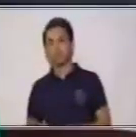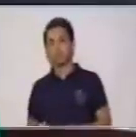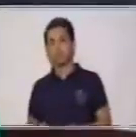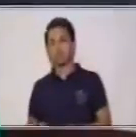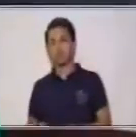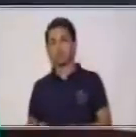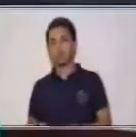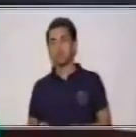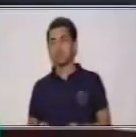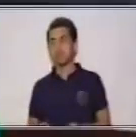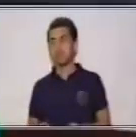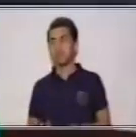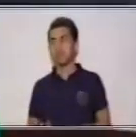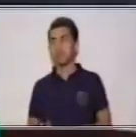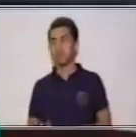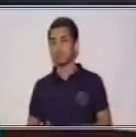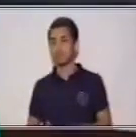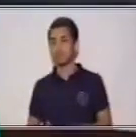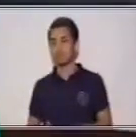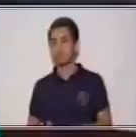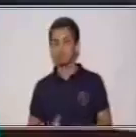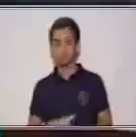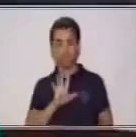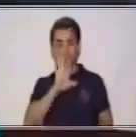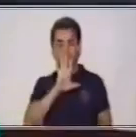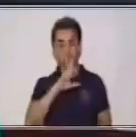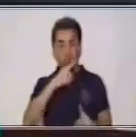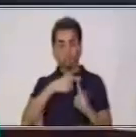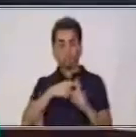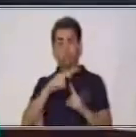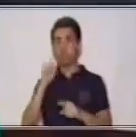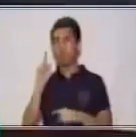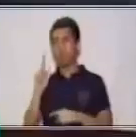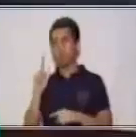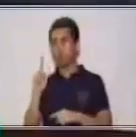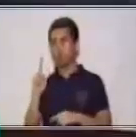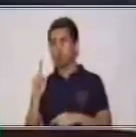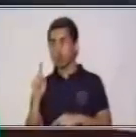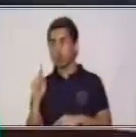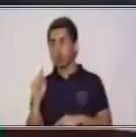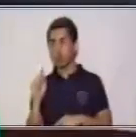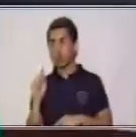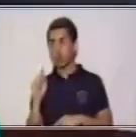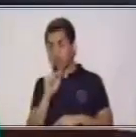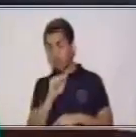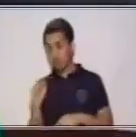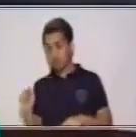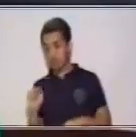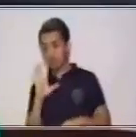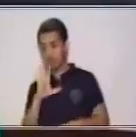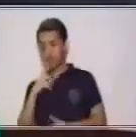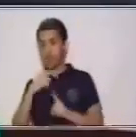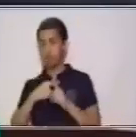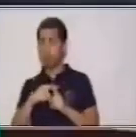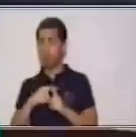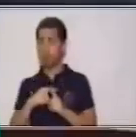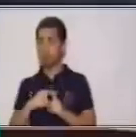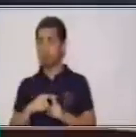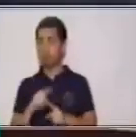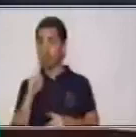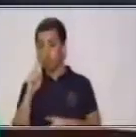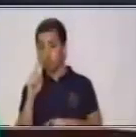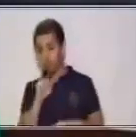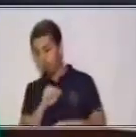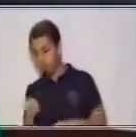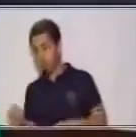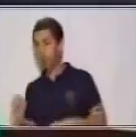Vamos a observarla. Dice 5 más 1 dividido más 5 más 1